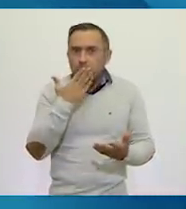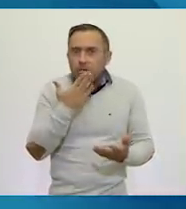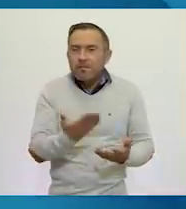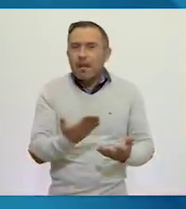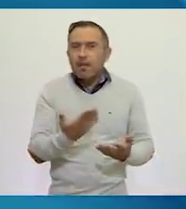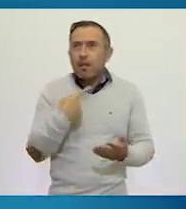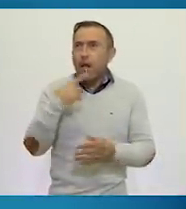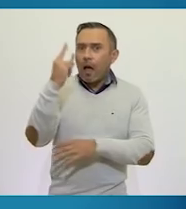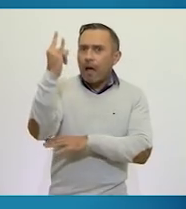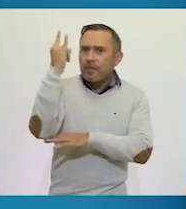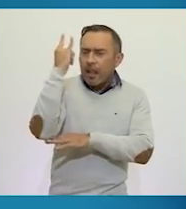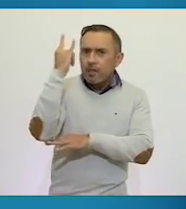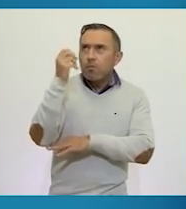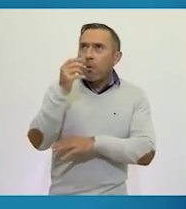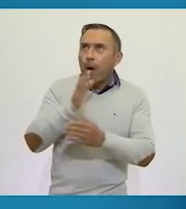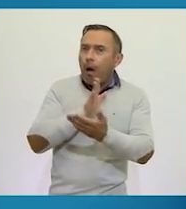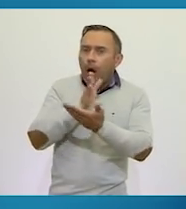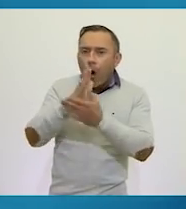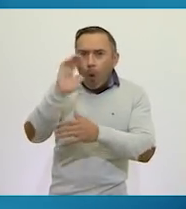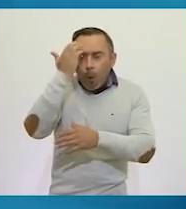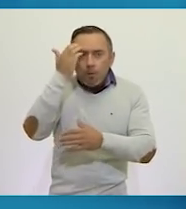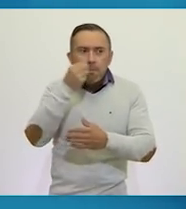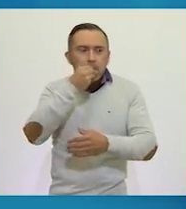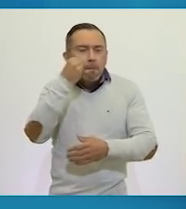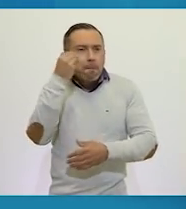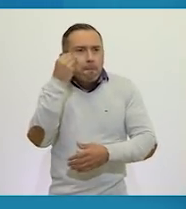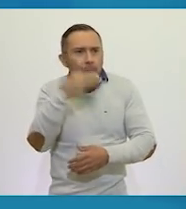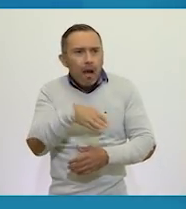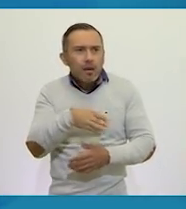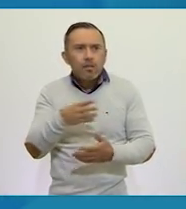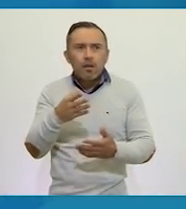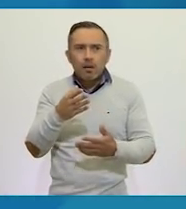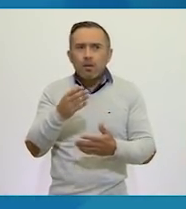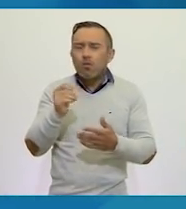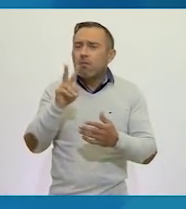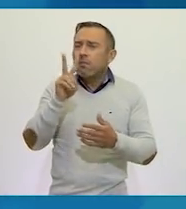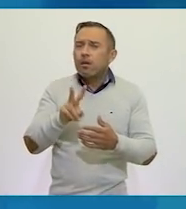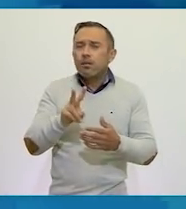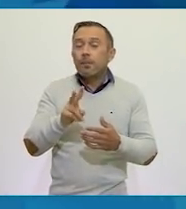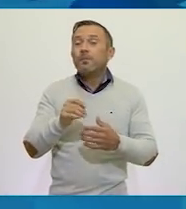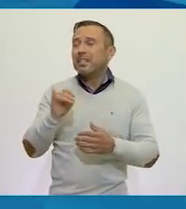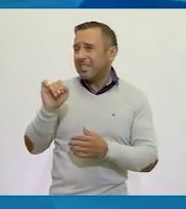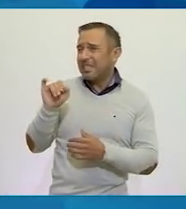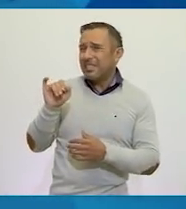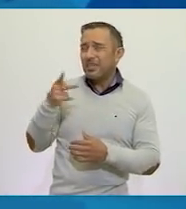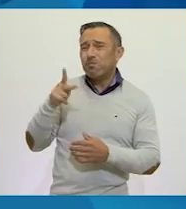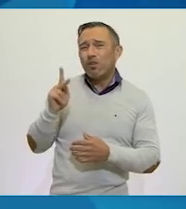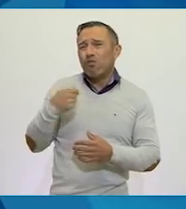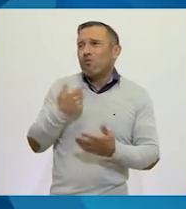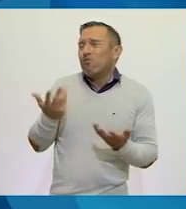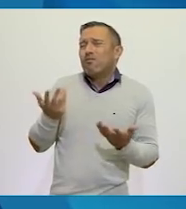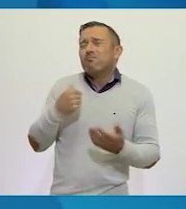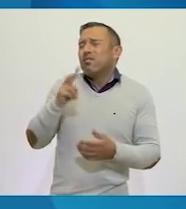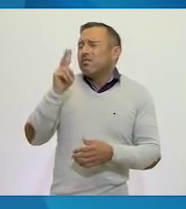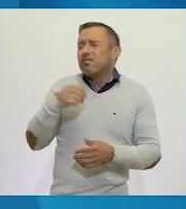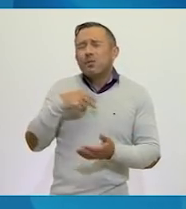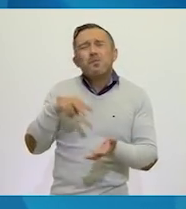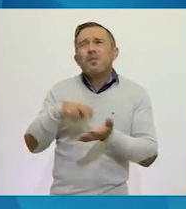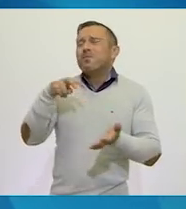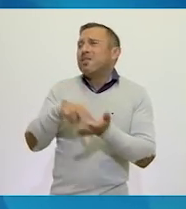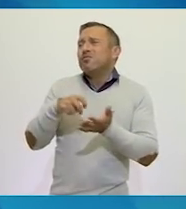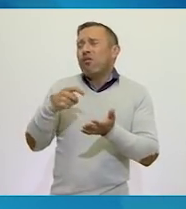a ver a los Atlantes está padrísimo. Yo que tú estaría, pero brincando de alegría. Pues sí estoy brincando, pero de tristeza,